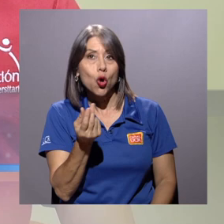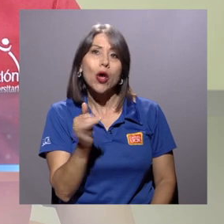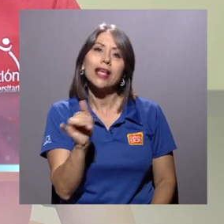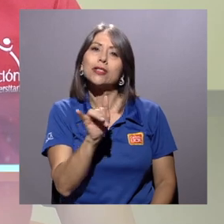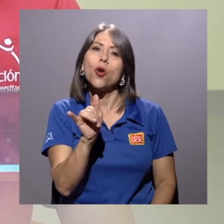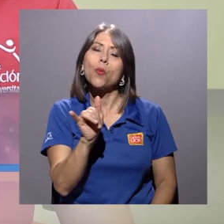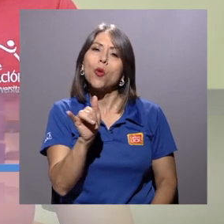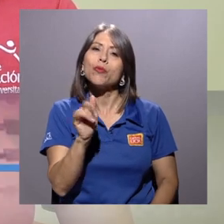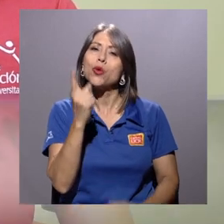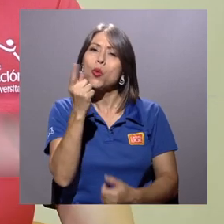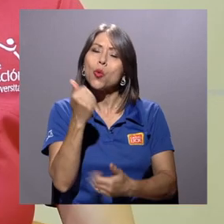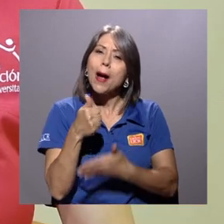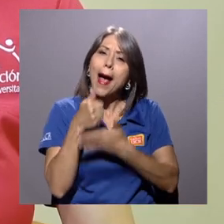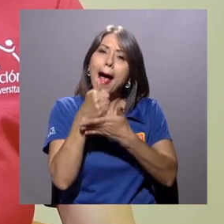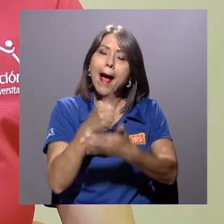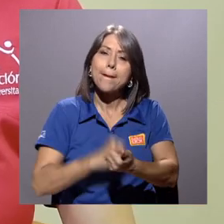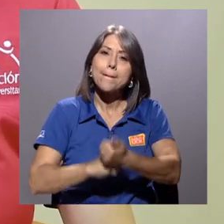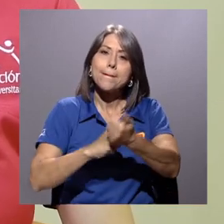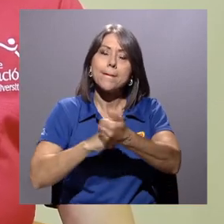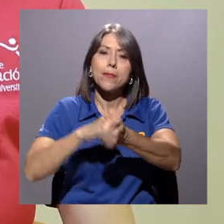es un aporte solidario, es